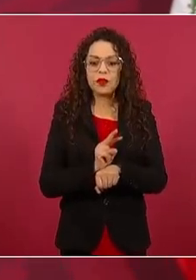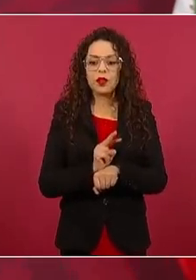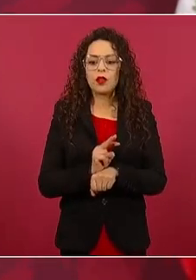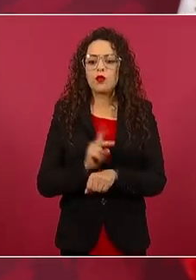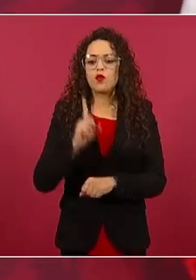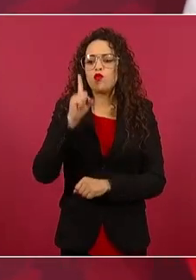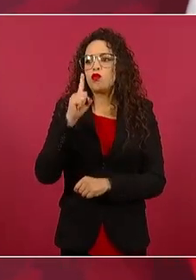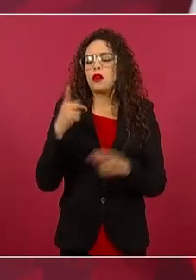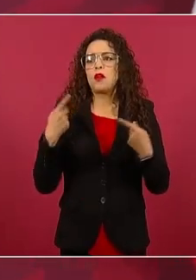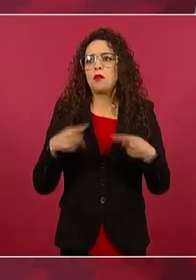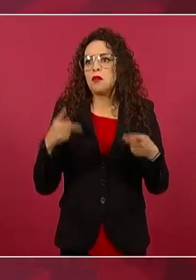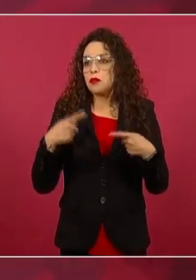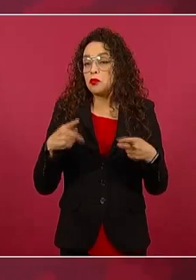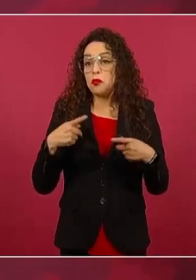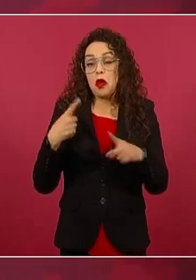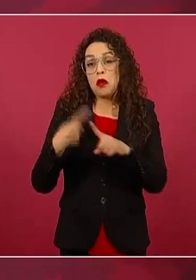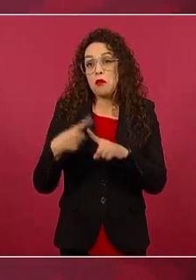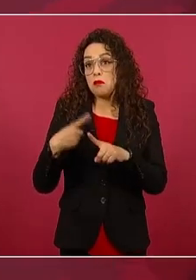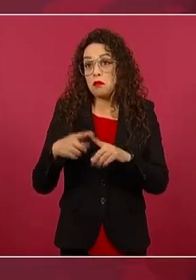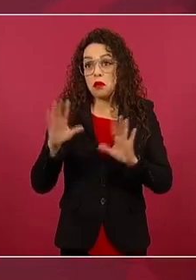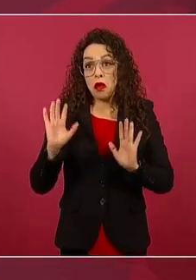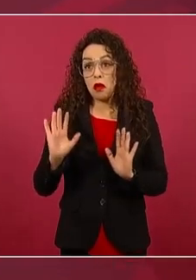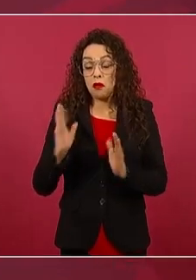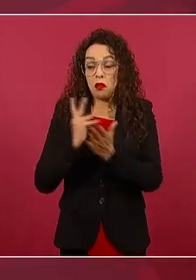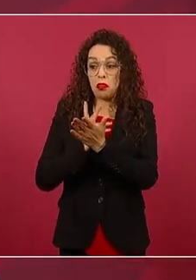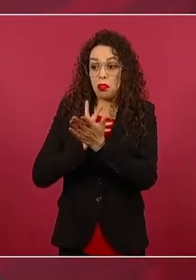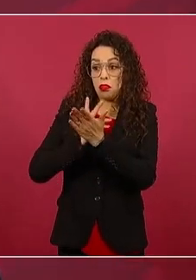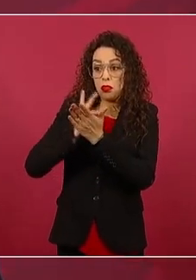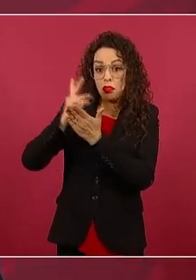se exceda y ofenda,